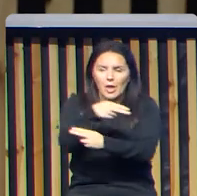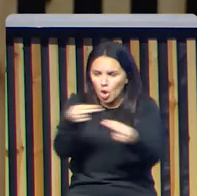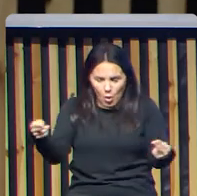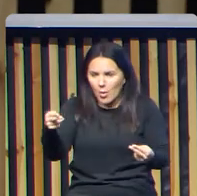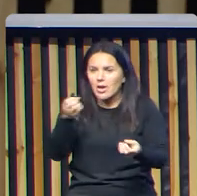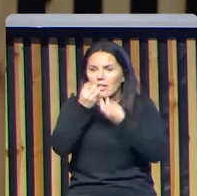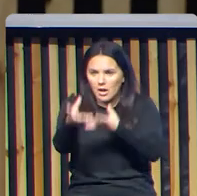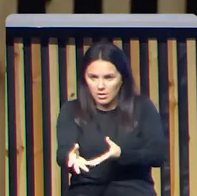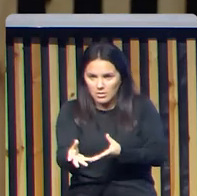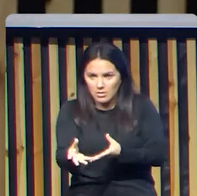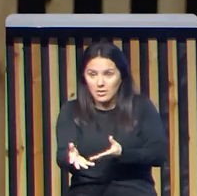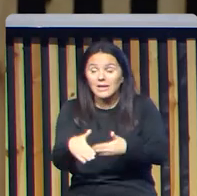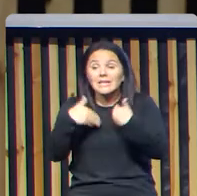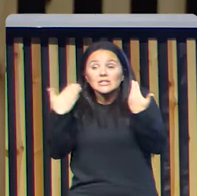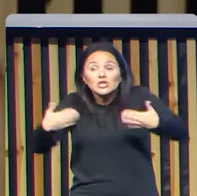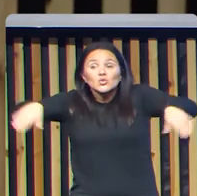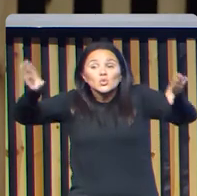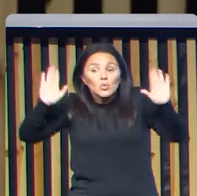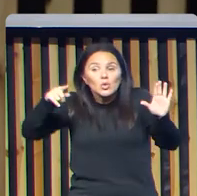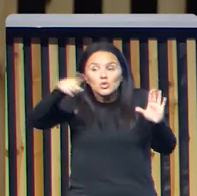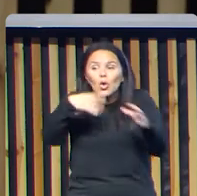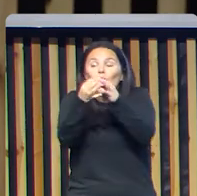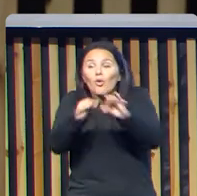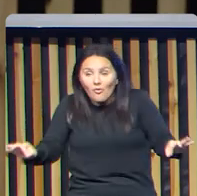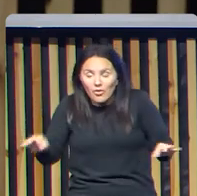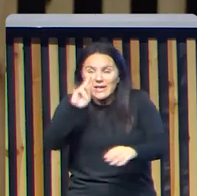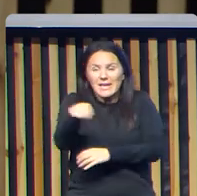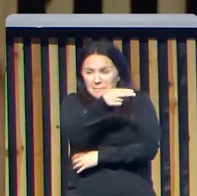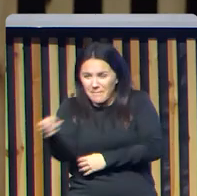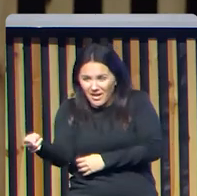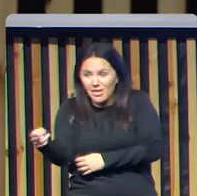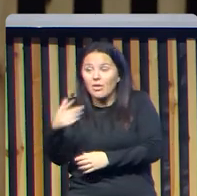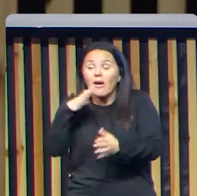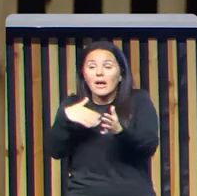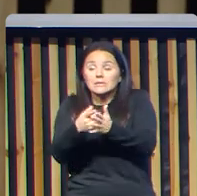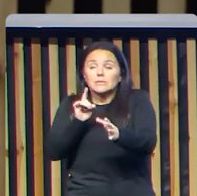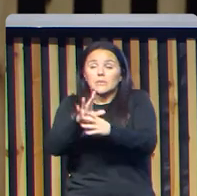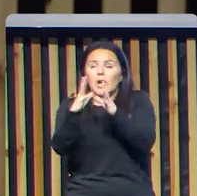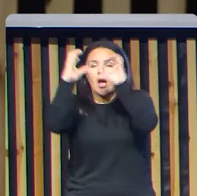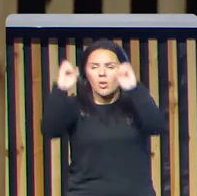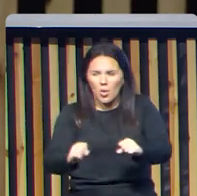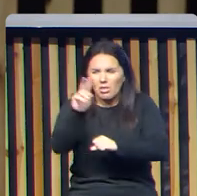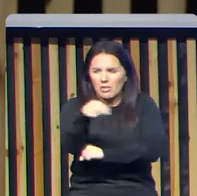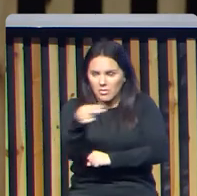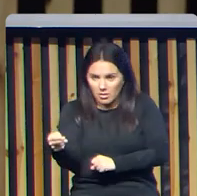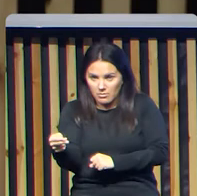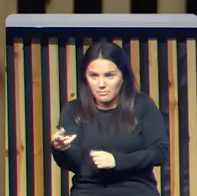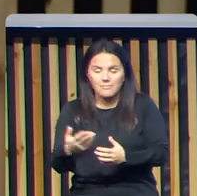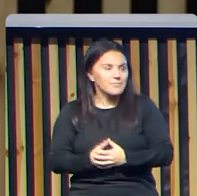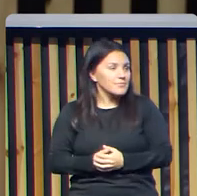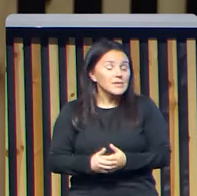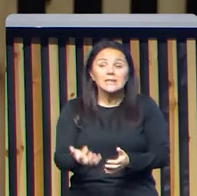de la declaración y se presumirá que usted Está conforme con la invalidación procediéndose a emitir acuerdo de invalidación